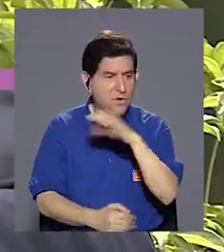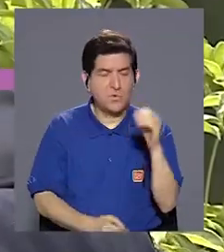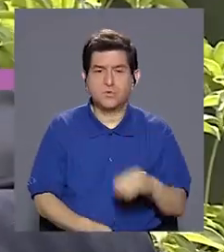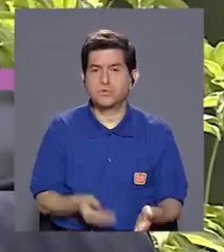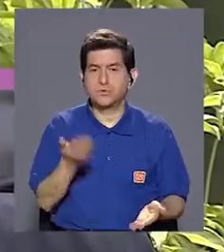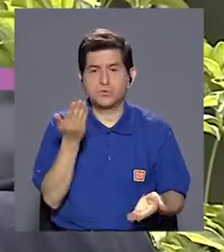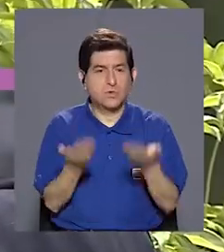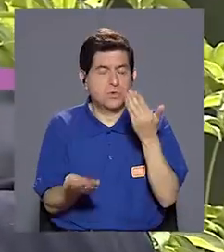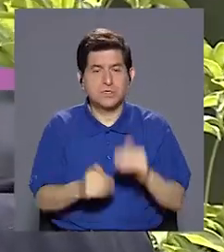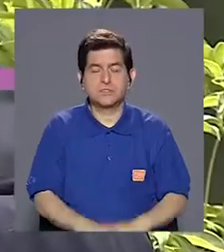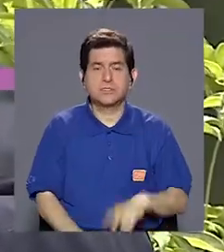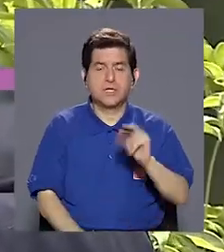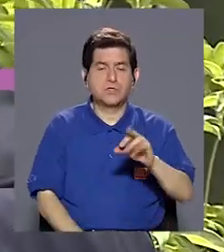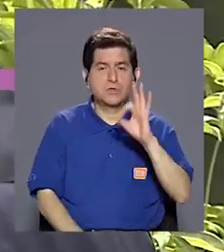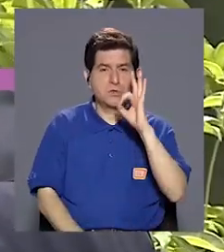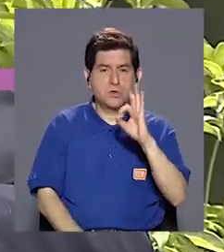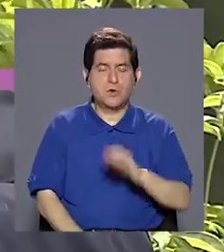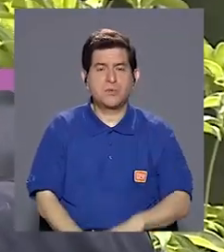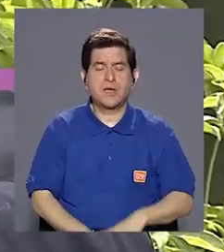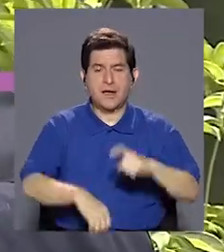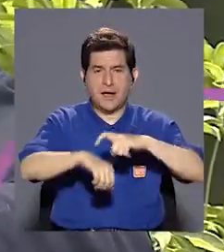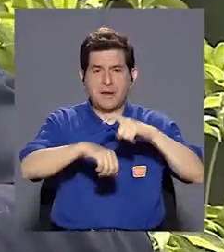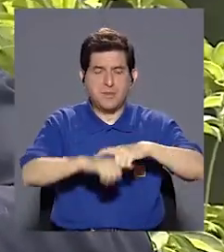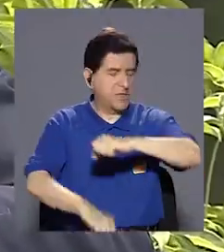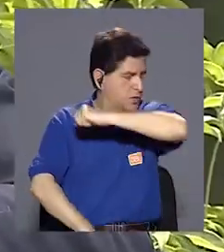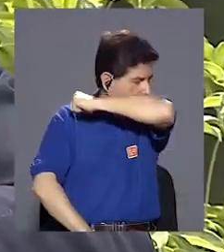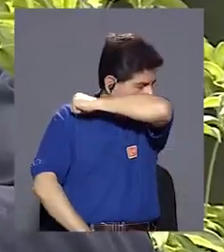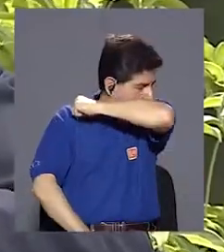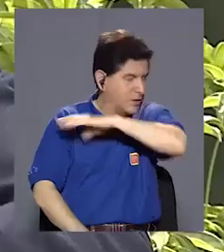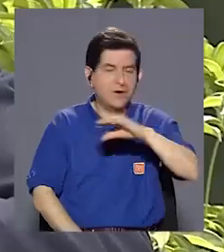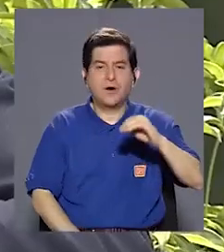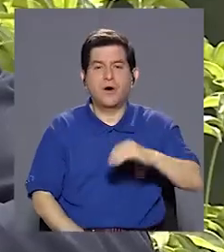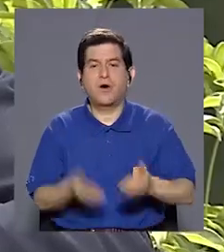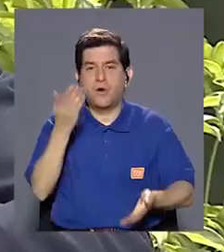vez no se tapó bien cuando estornudó, ¿verdad?, o tosió, y